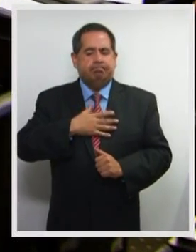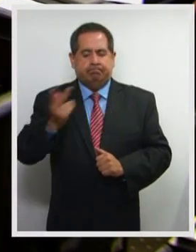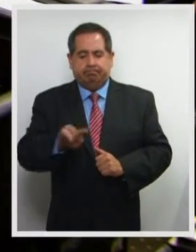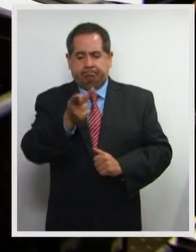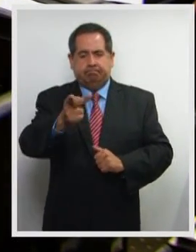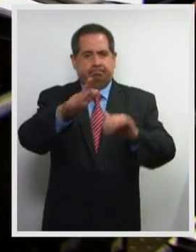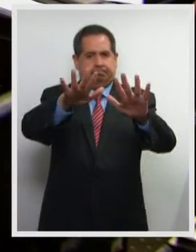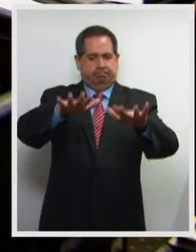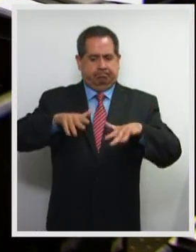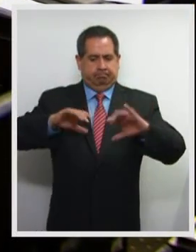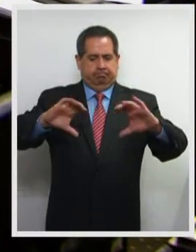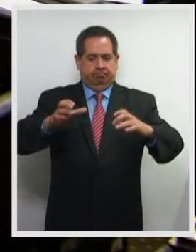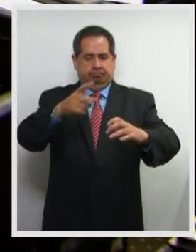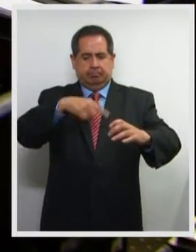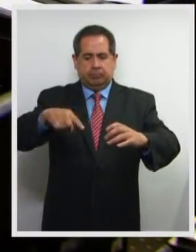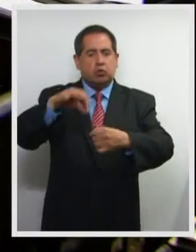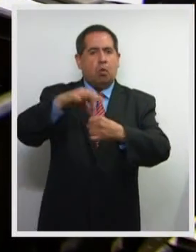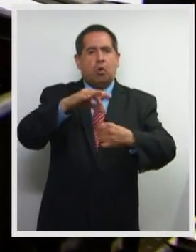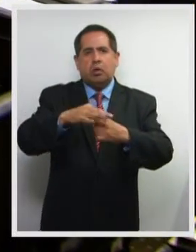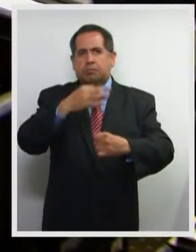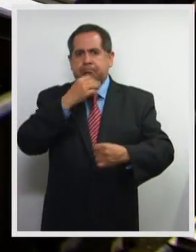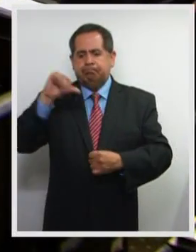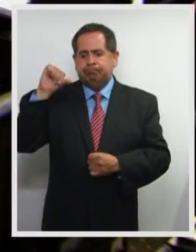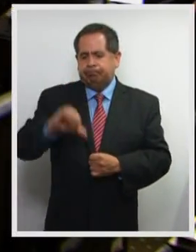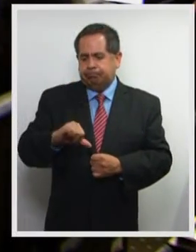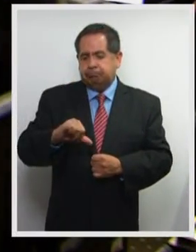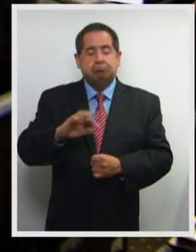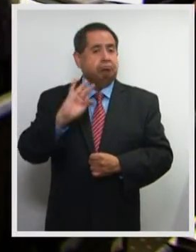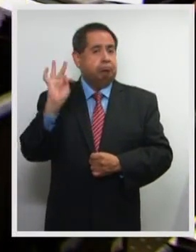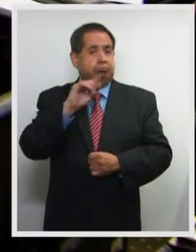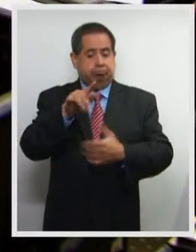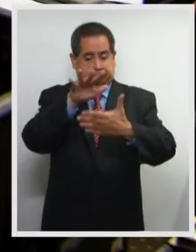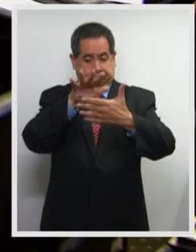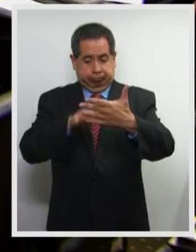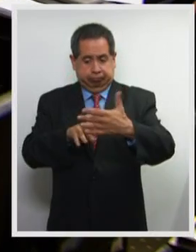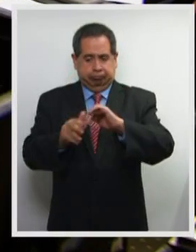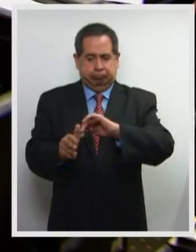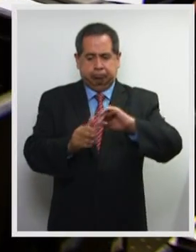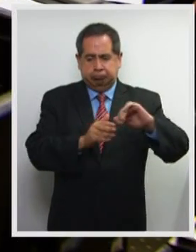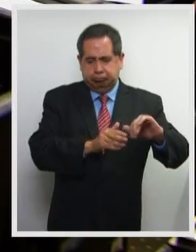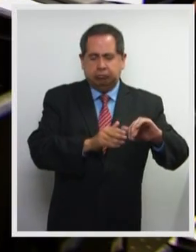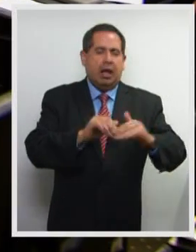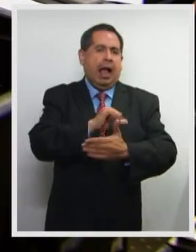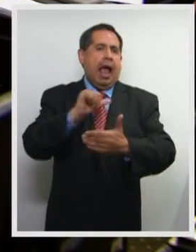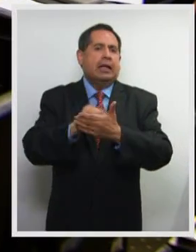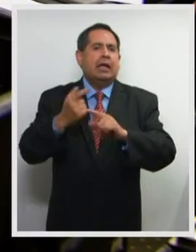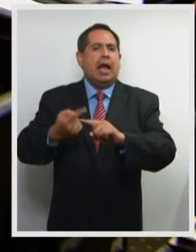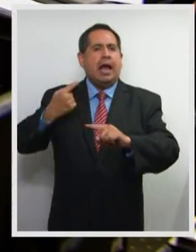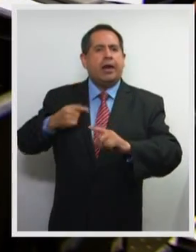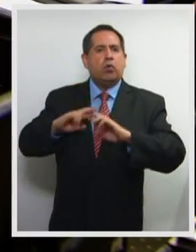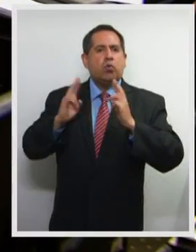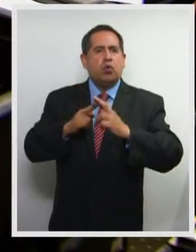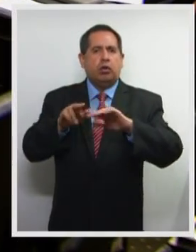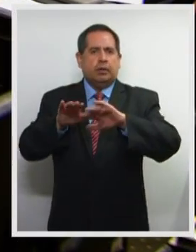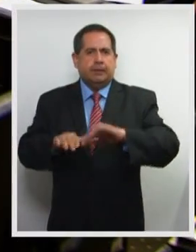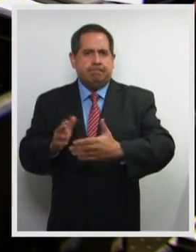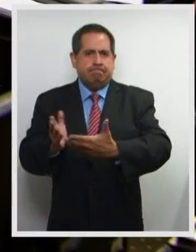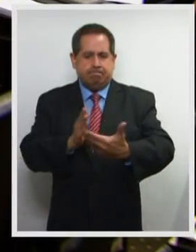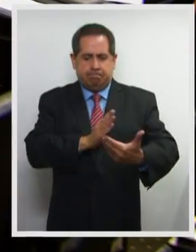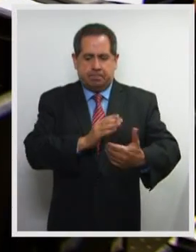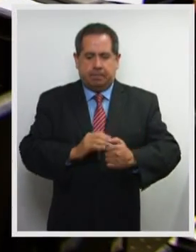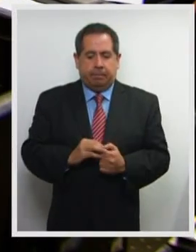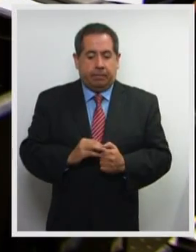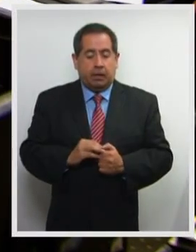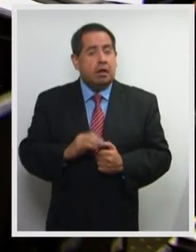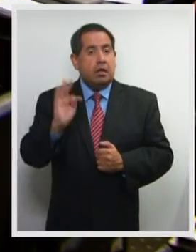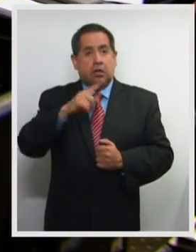a la Asamblea en votación económica si se dispensa la lectura del acta de la sesión anterior. Las y